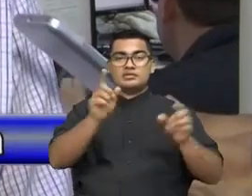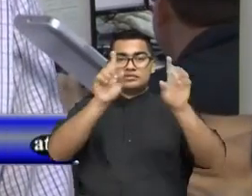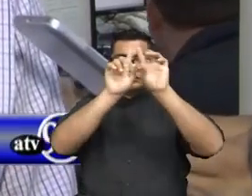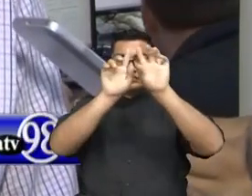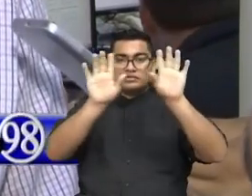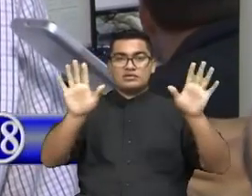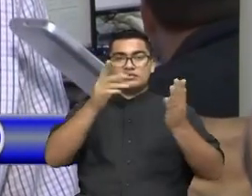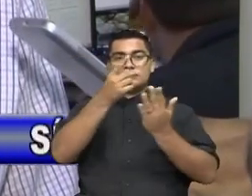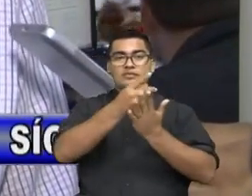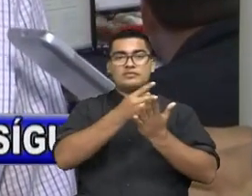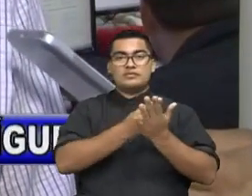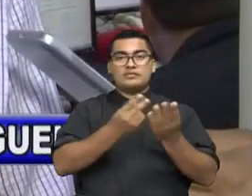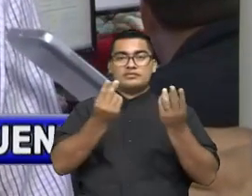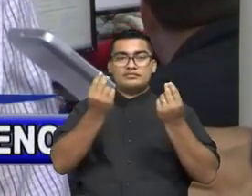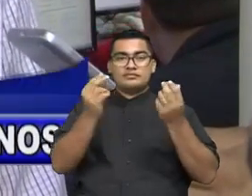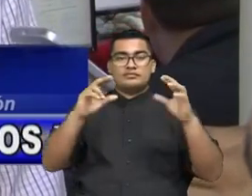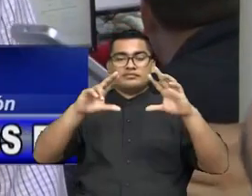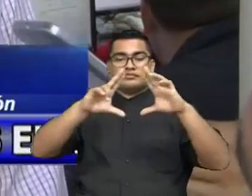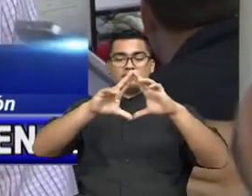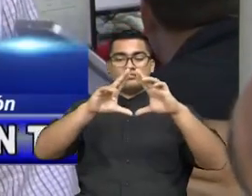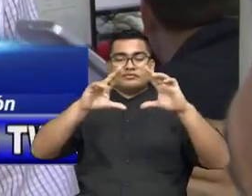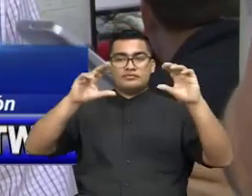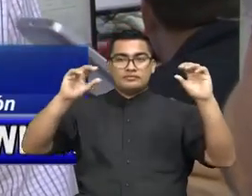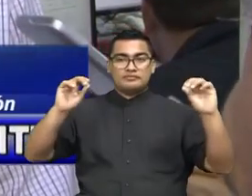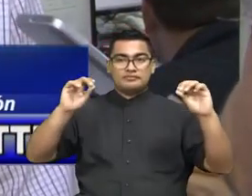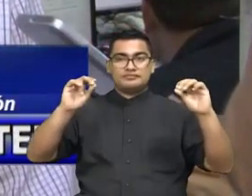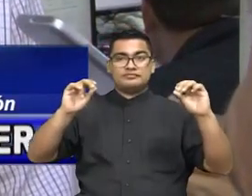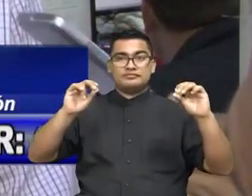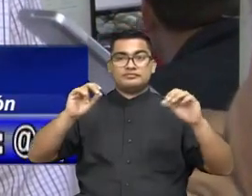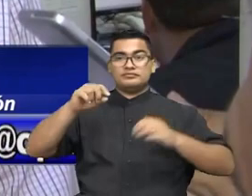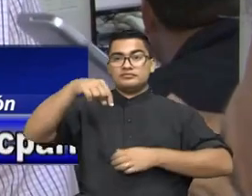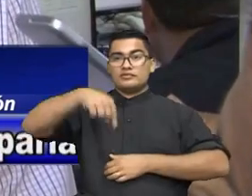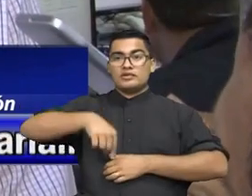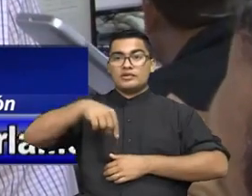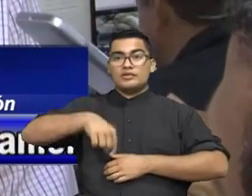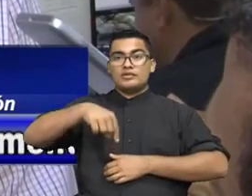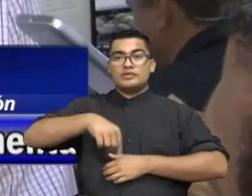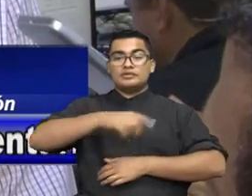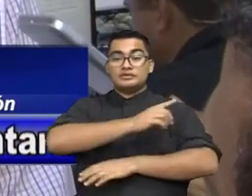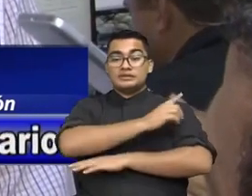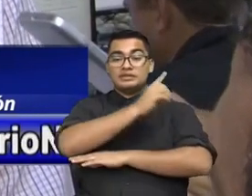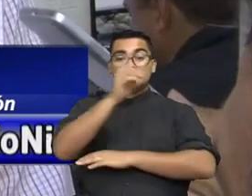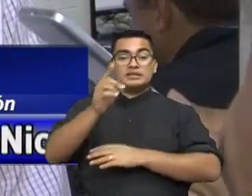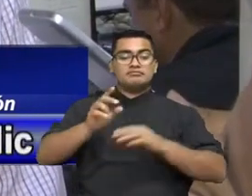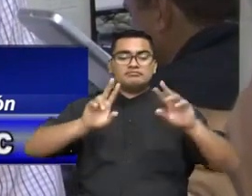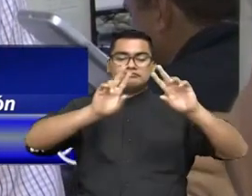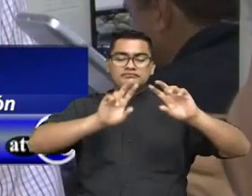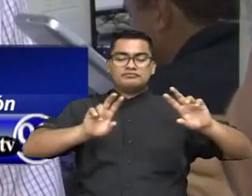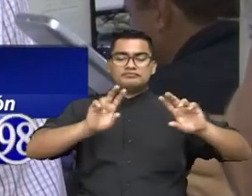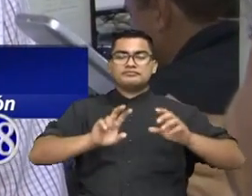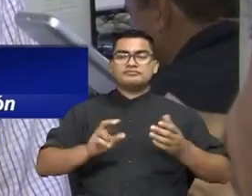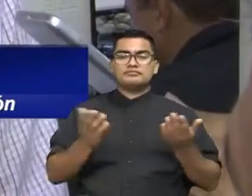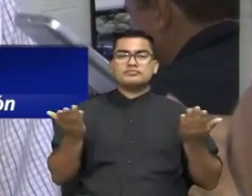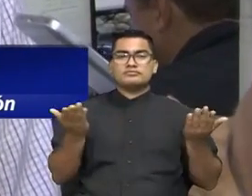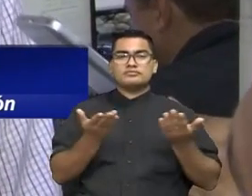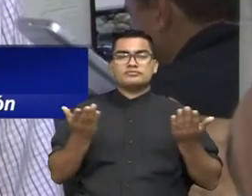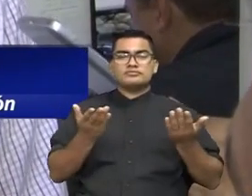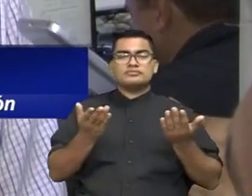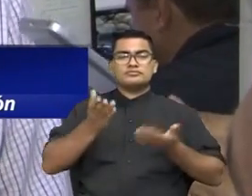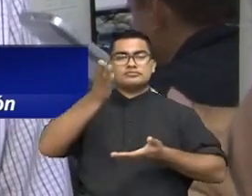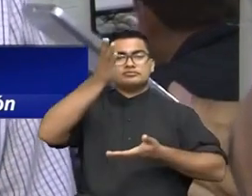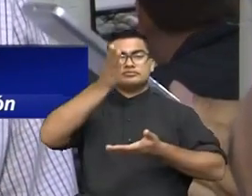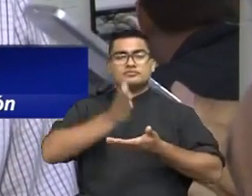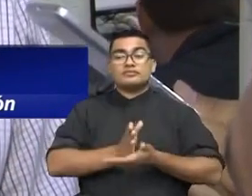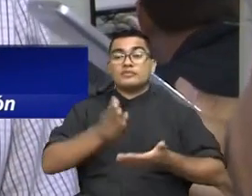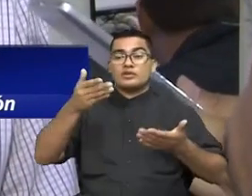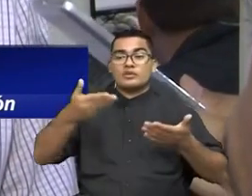en el presupuesto general de la República. Hasta hoy se está revisando y estableciendo